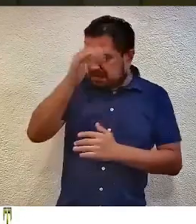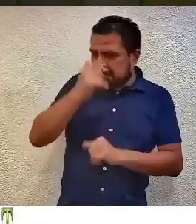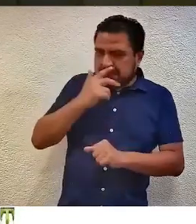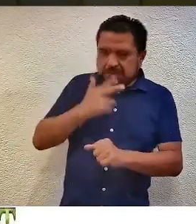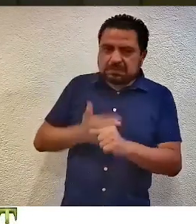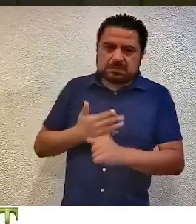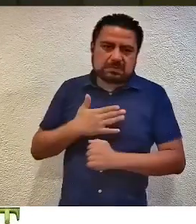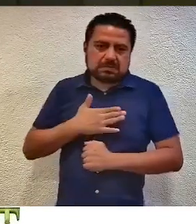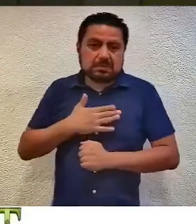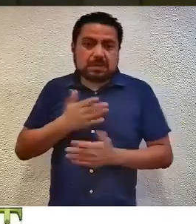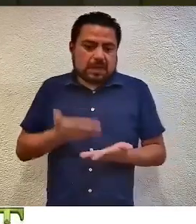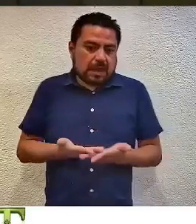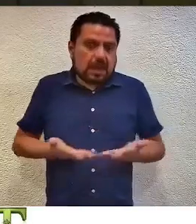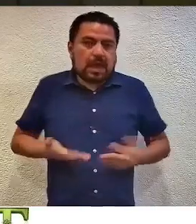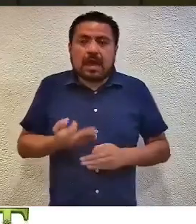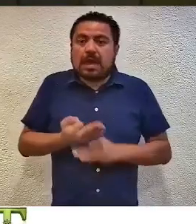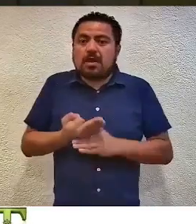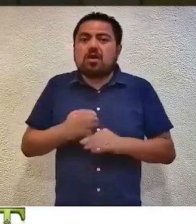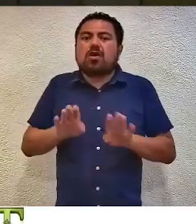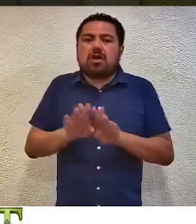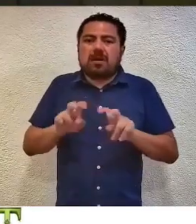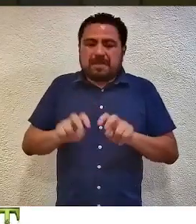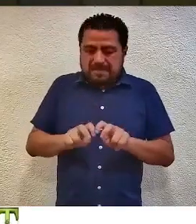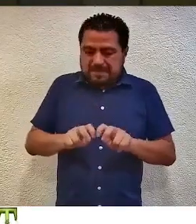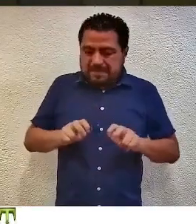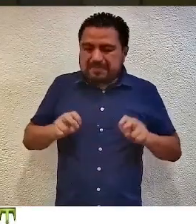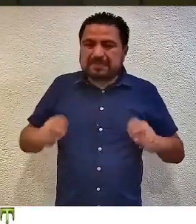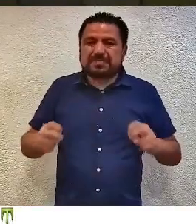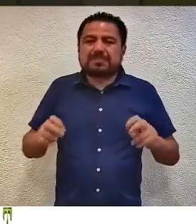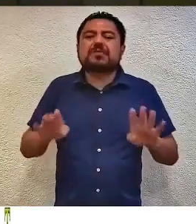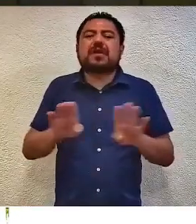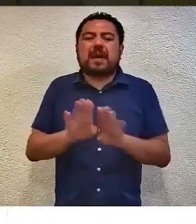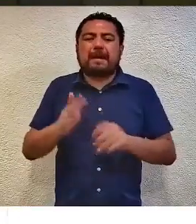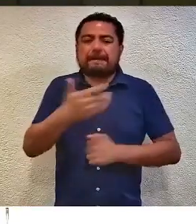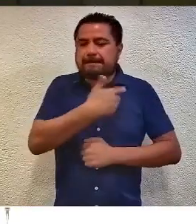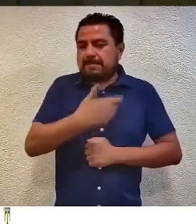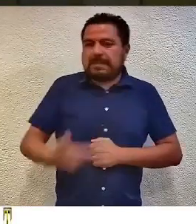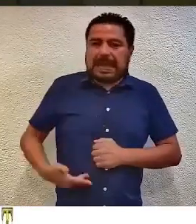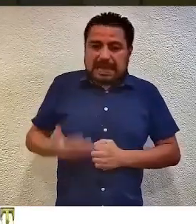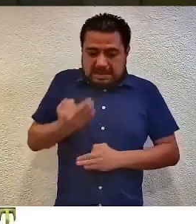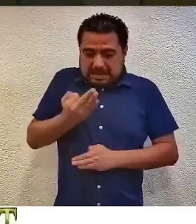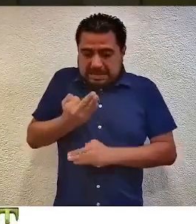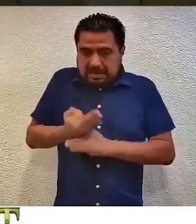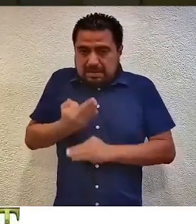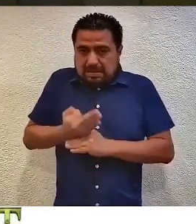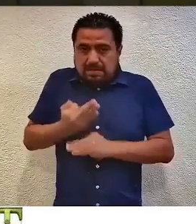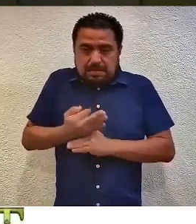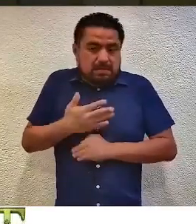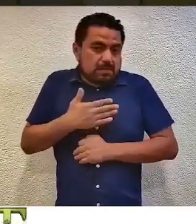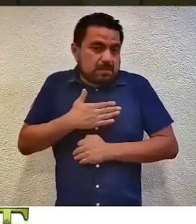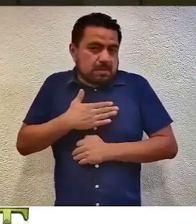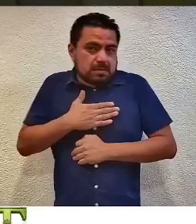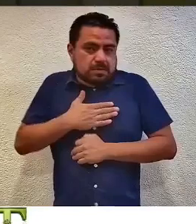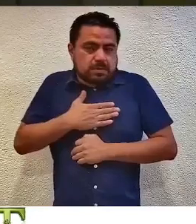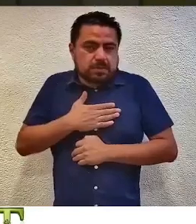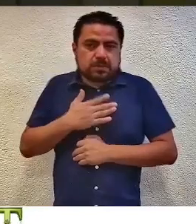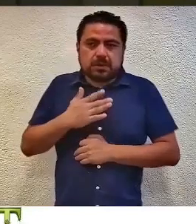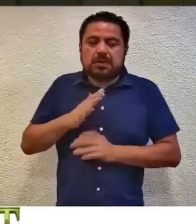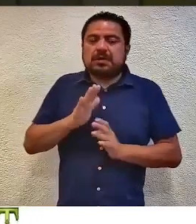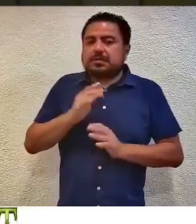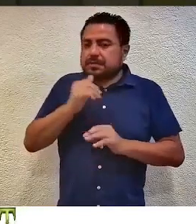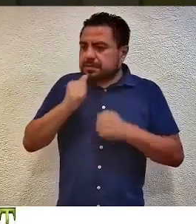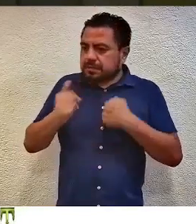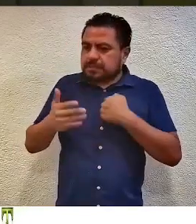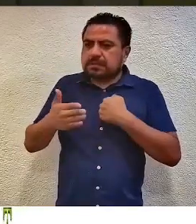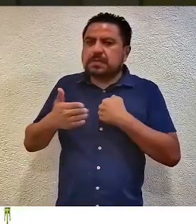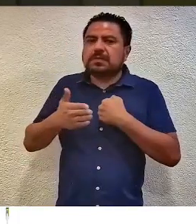Ahora, como pleno y como presidenta en este momento en funciones, me doy por